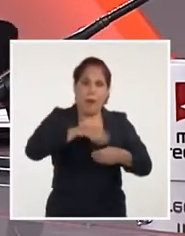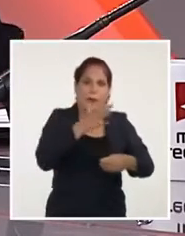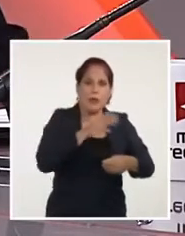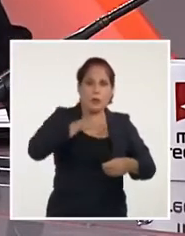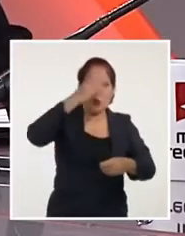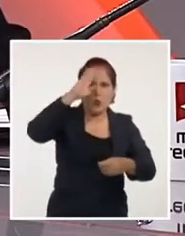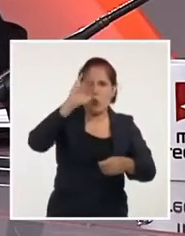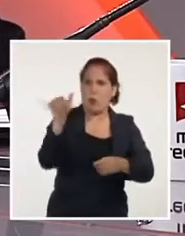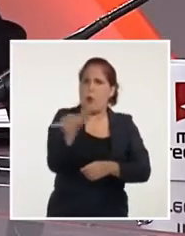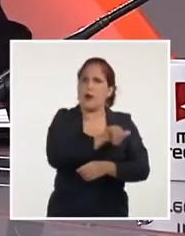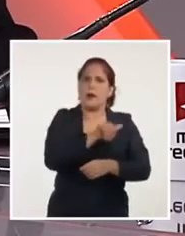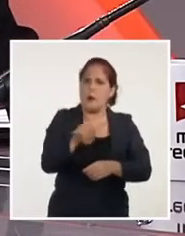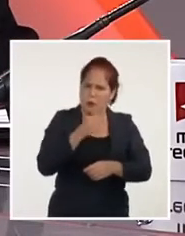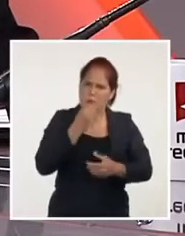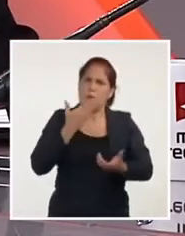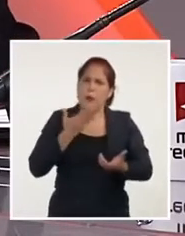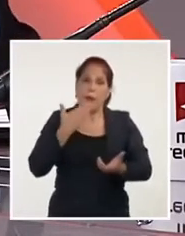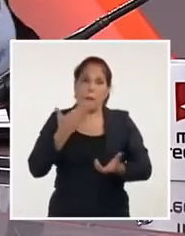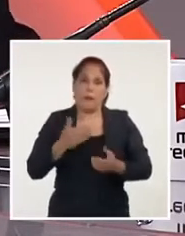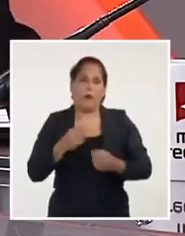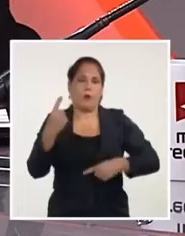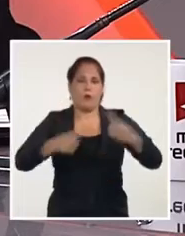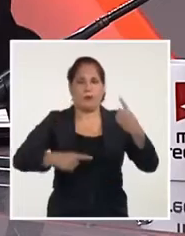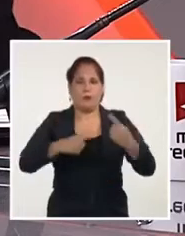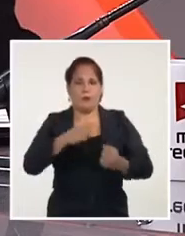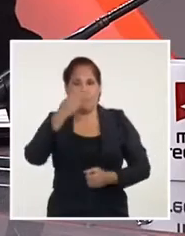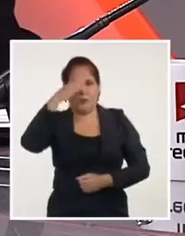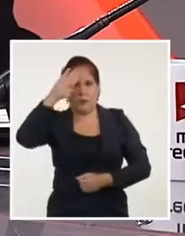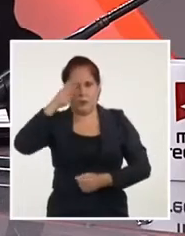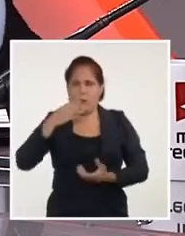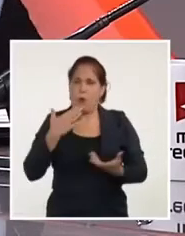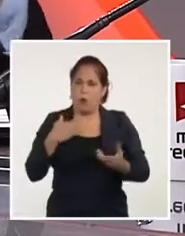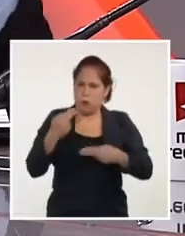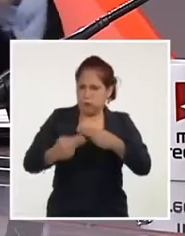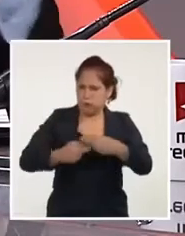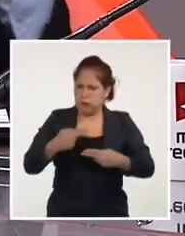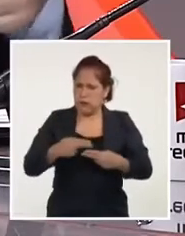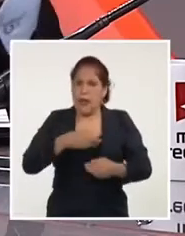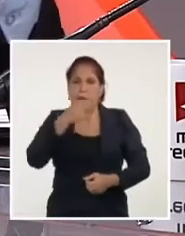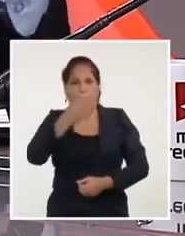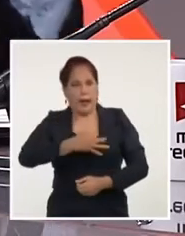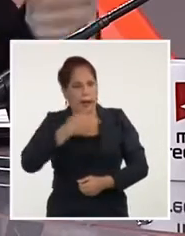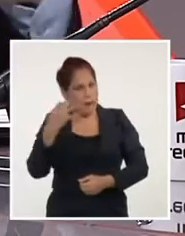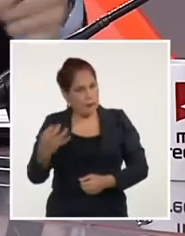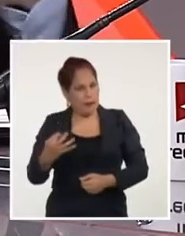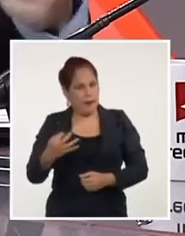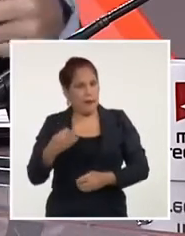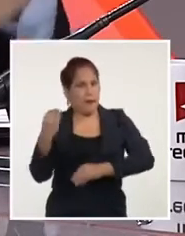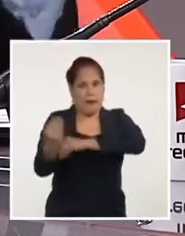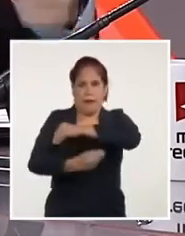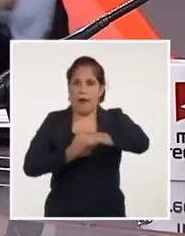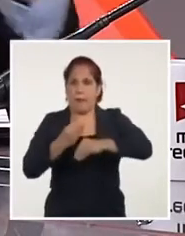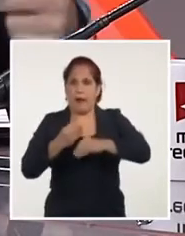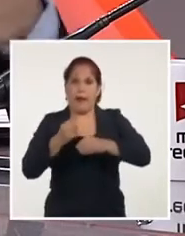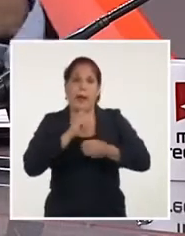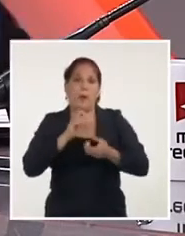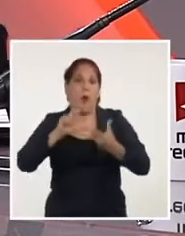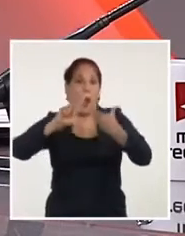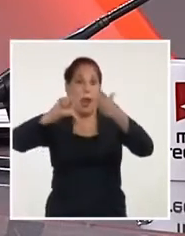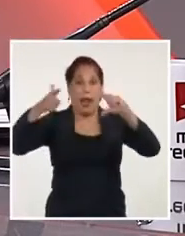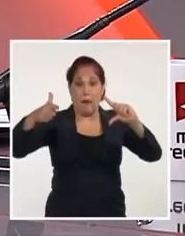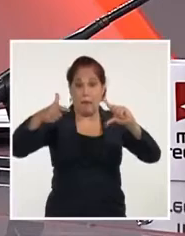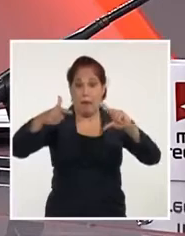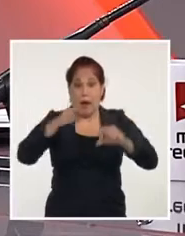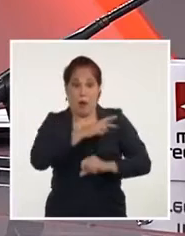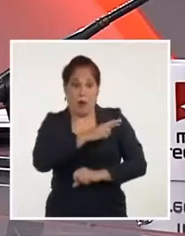Cuba para que pueda funcionar en este escenario? O hablar de reconvertir consignas revolucionarias, consignas de izquierda